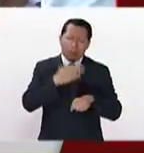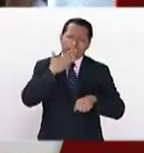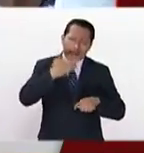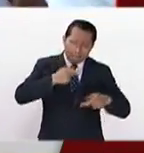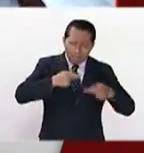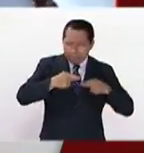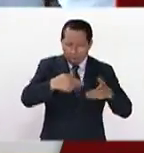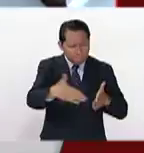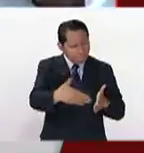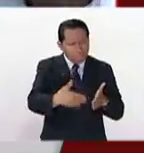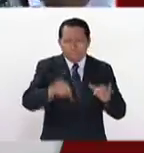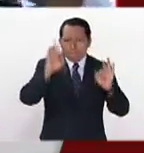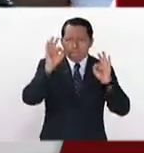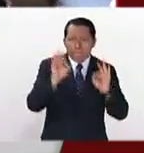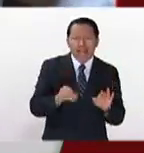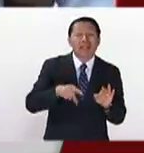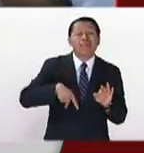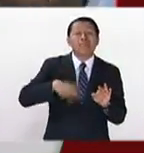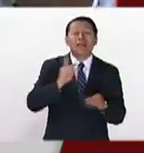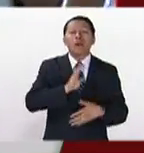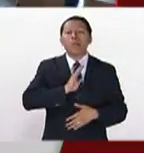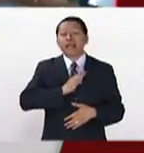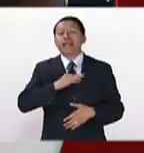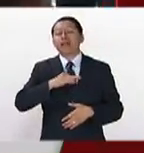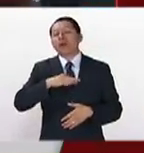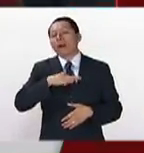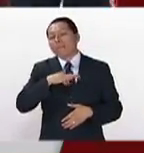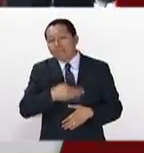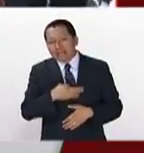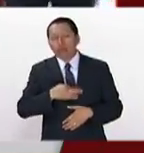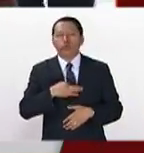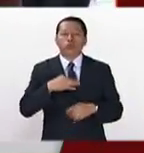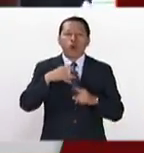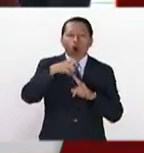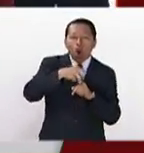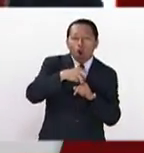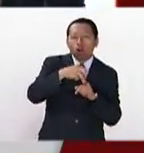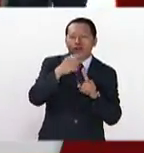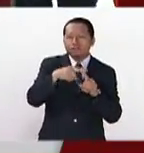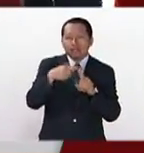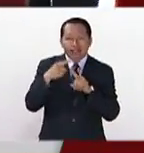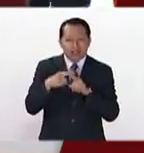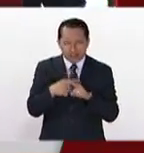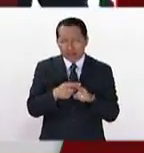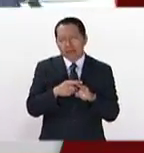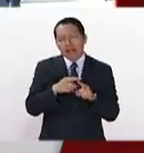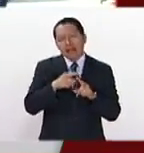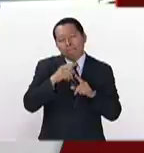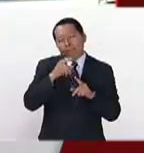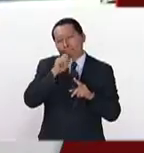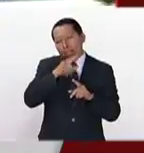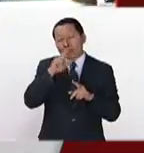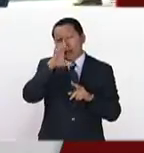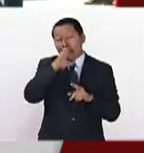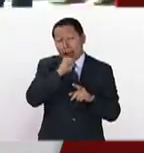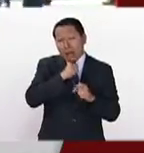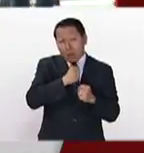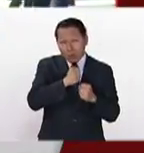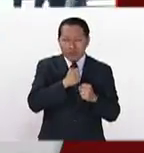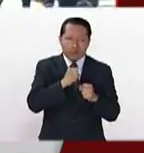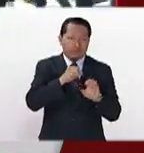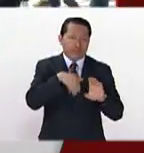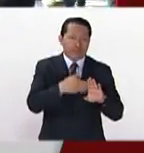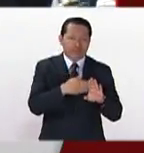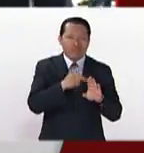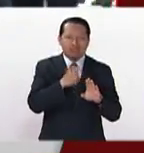preparados, pueden generar que las bacterias, los virus y los hongos se repliquen más rápido en esta temperatura, y entonces generar que los